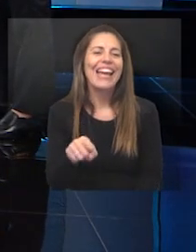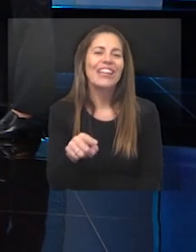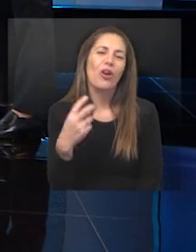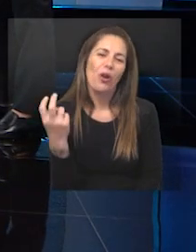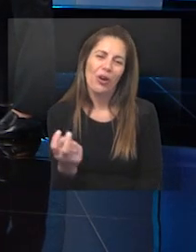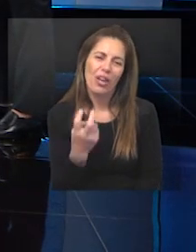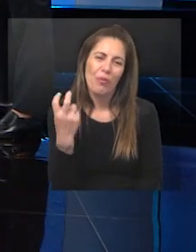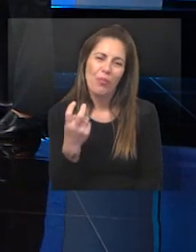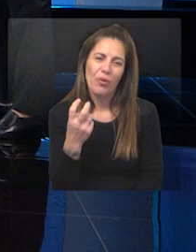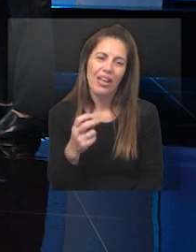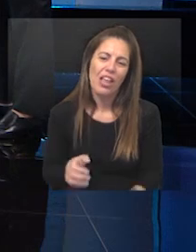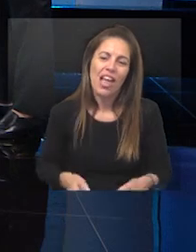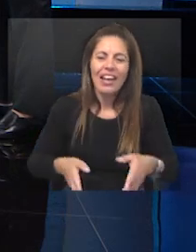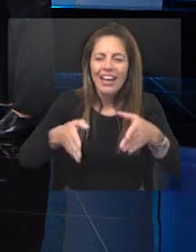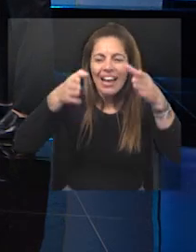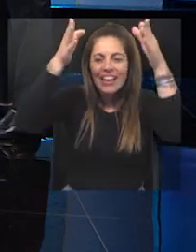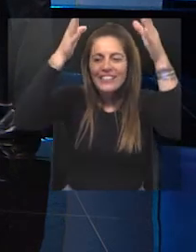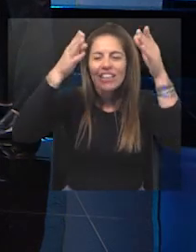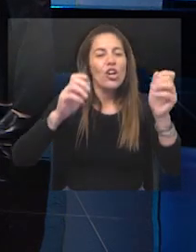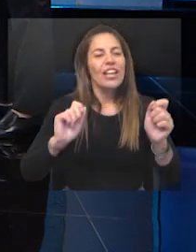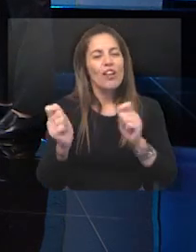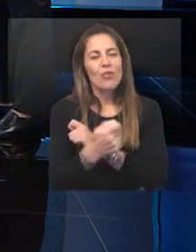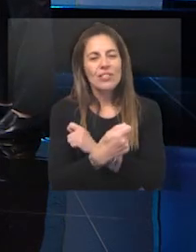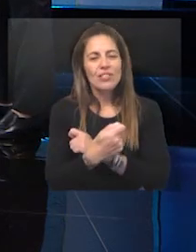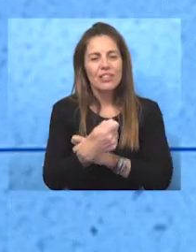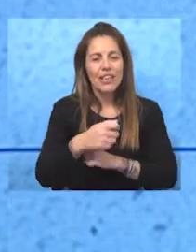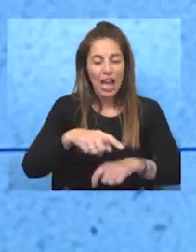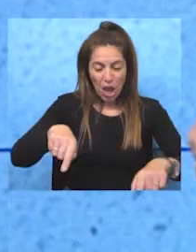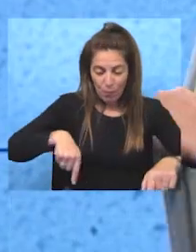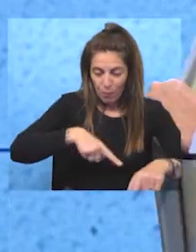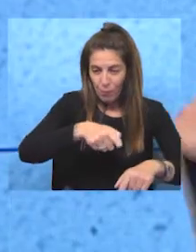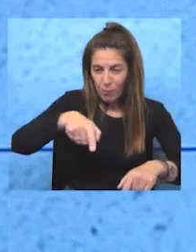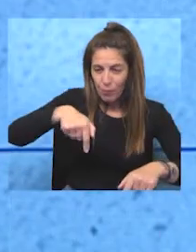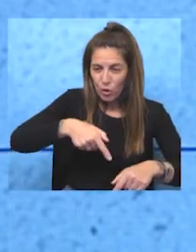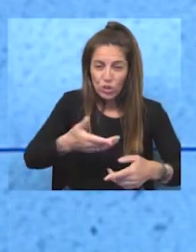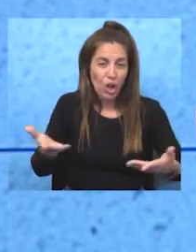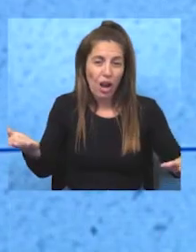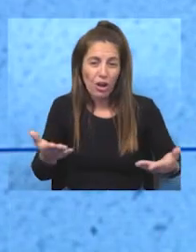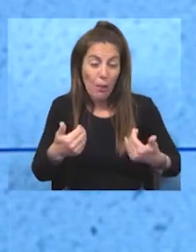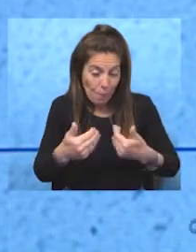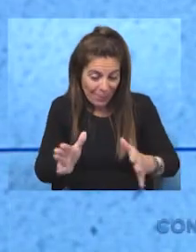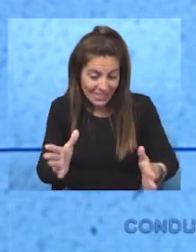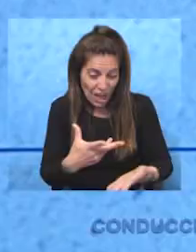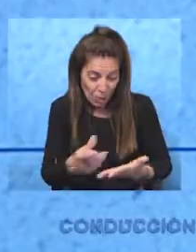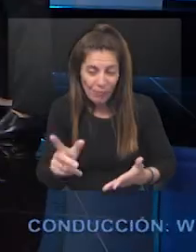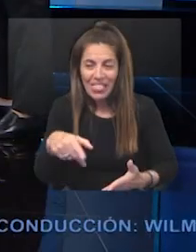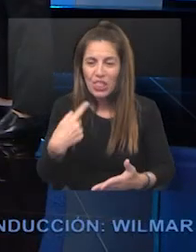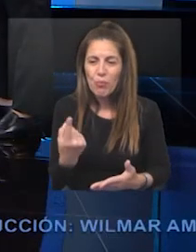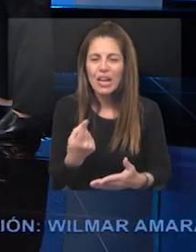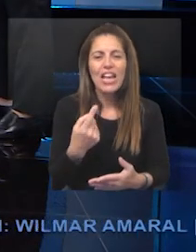buscan rascacielo de las transformaciones en pozo hasta ahora porque no se va a empezar a comprar después